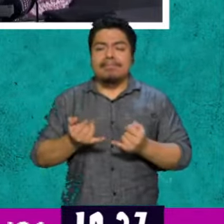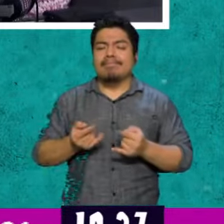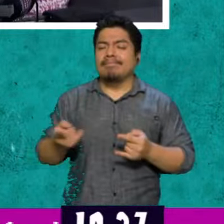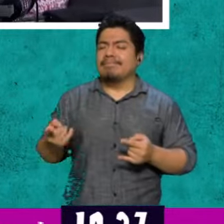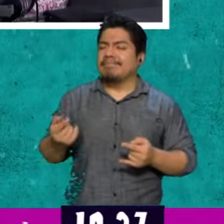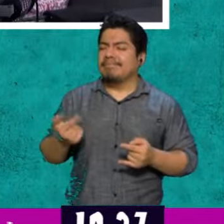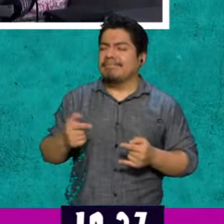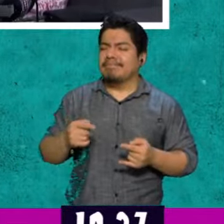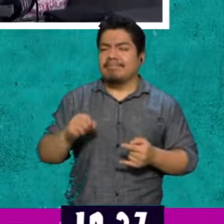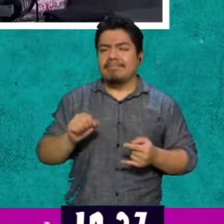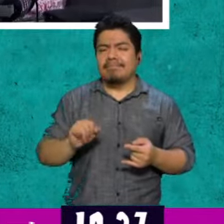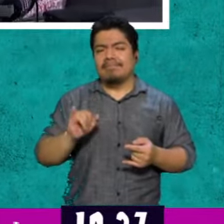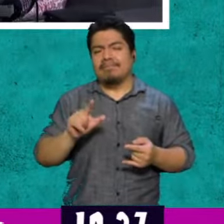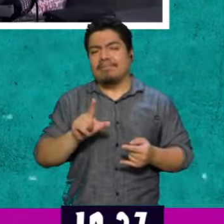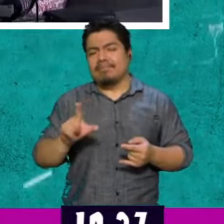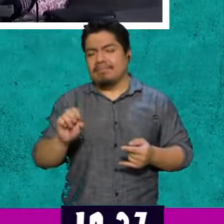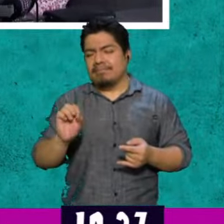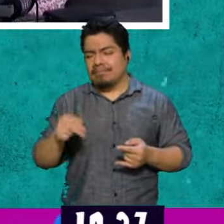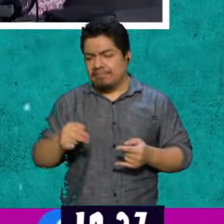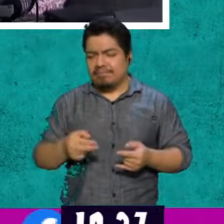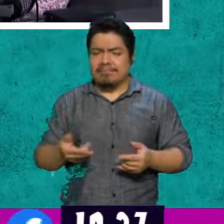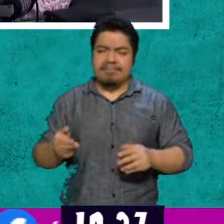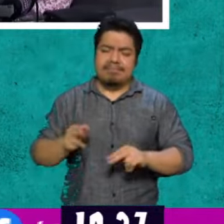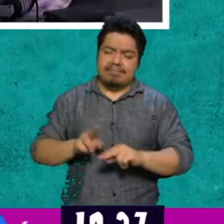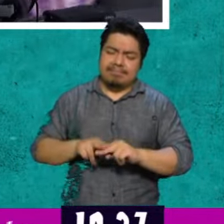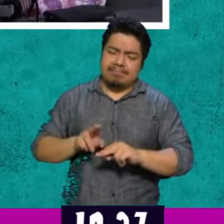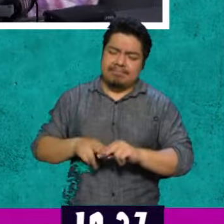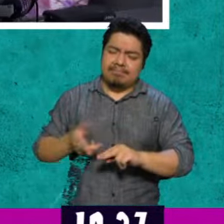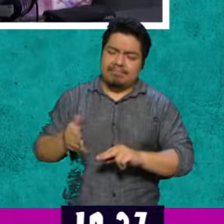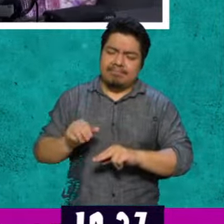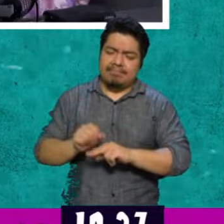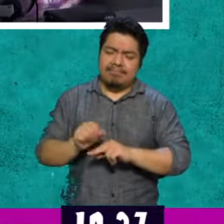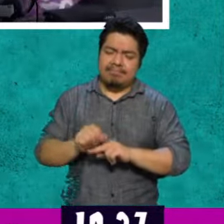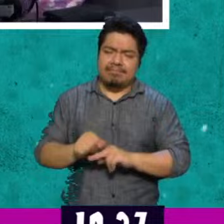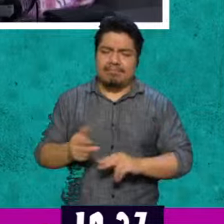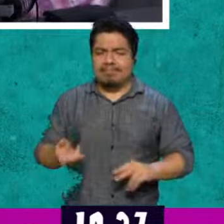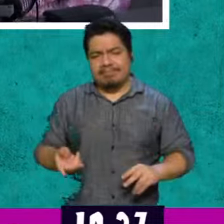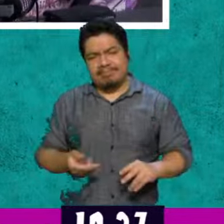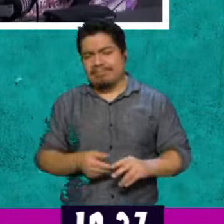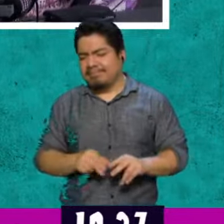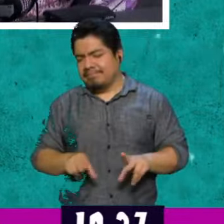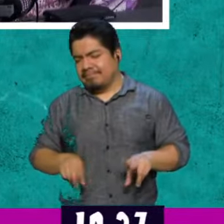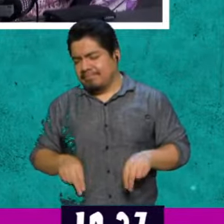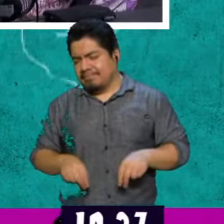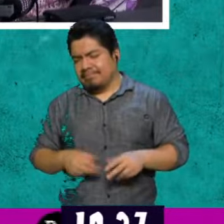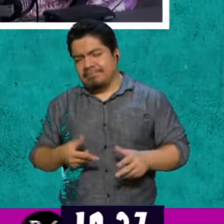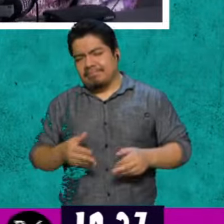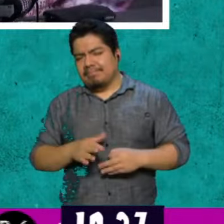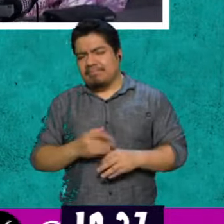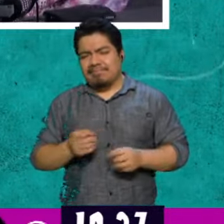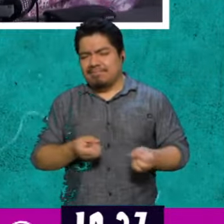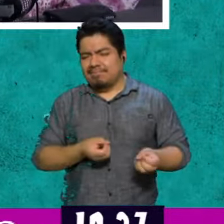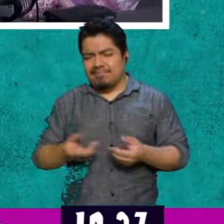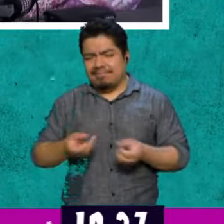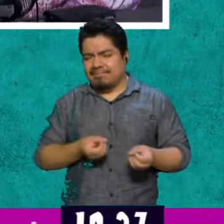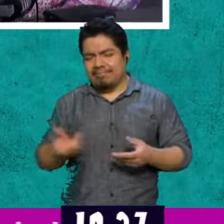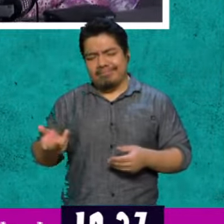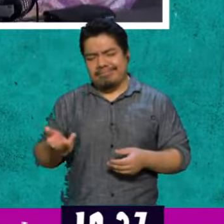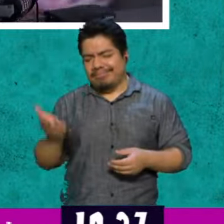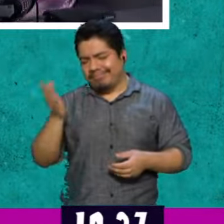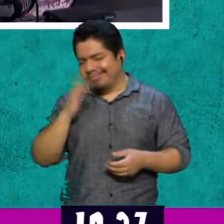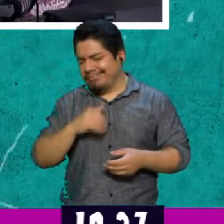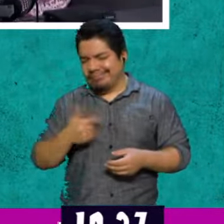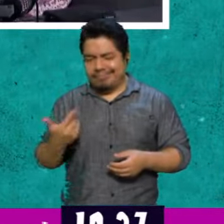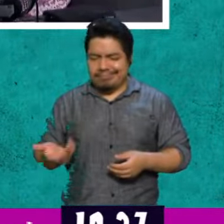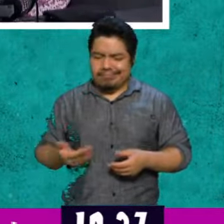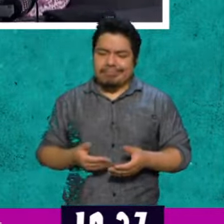llama? Sillón de casa. Sí, camas. Sí, ¿qué es pañales, eso? Peces todo. Muertos, todo. Pañales, es que todo lo van a tirar ahí. No puede ser, todo. No puede